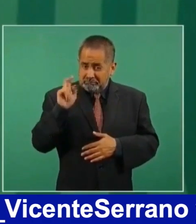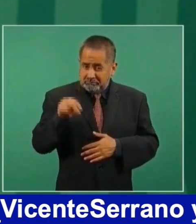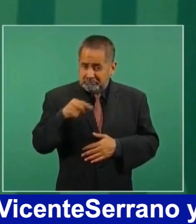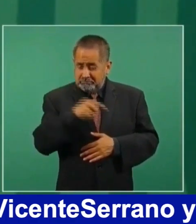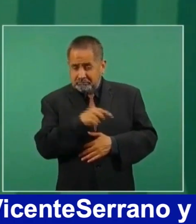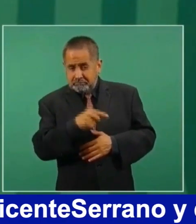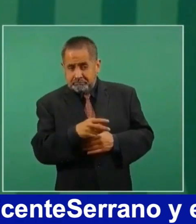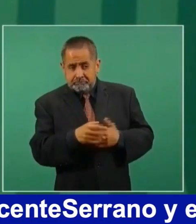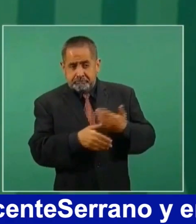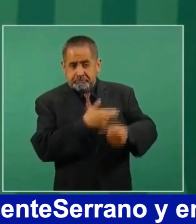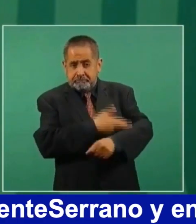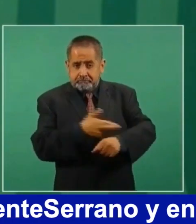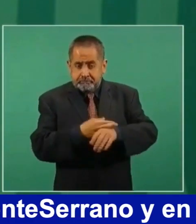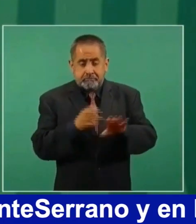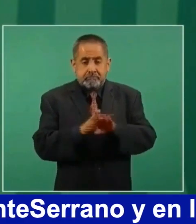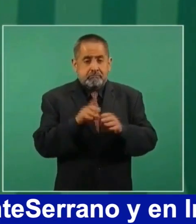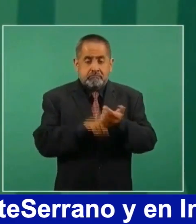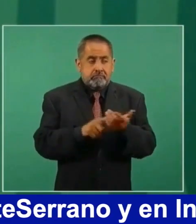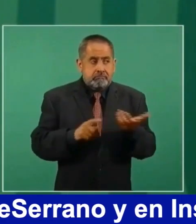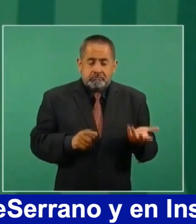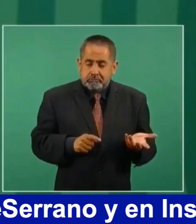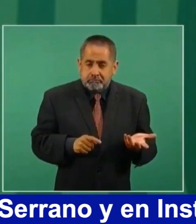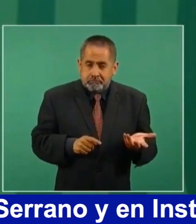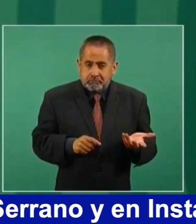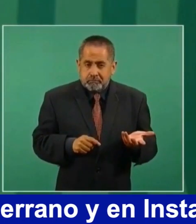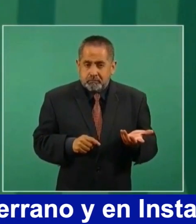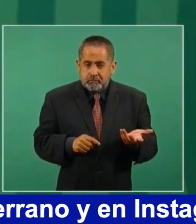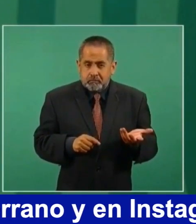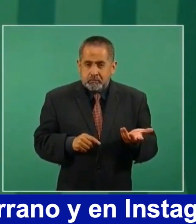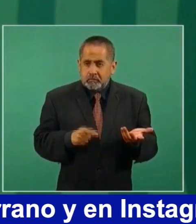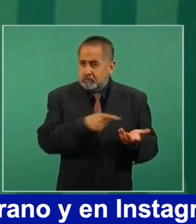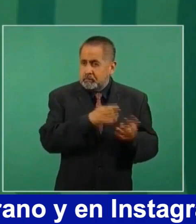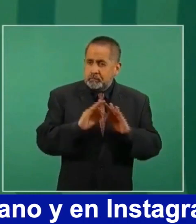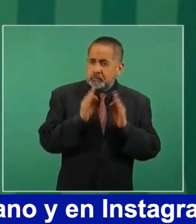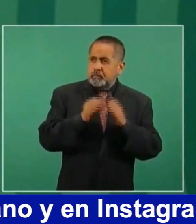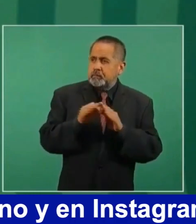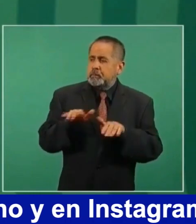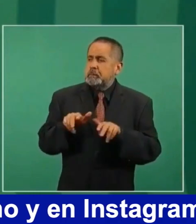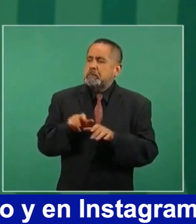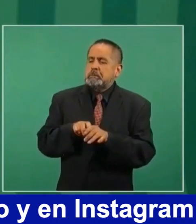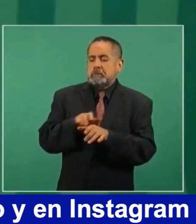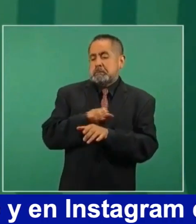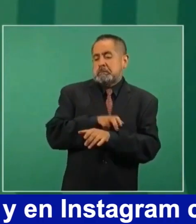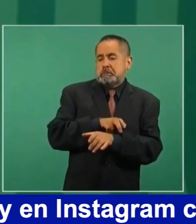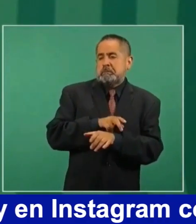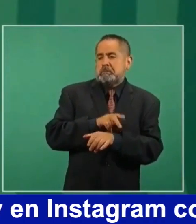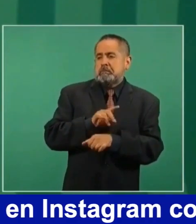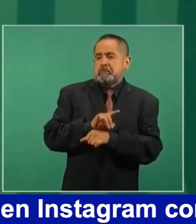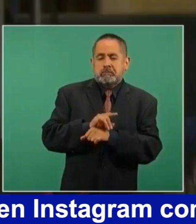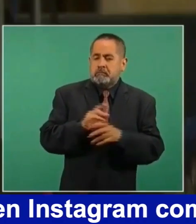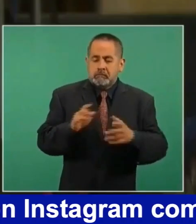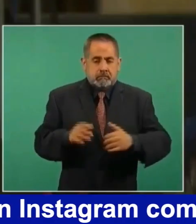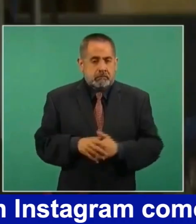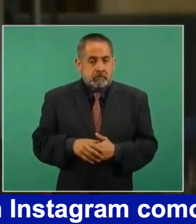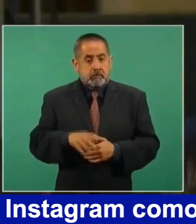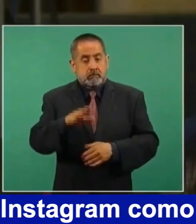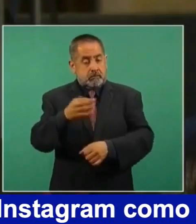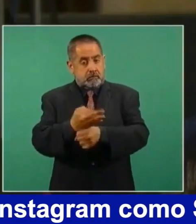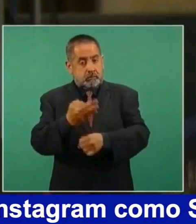el mecanismo o la manera de justificar. En este